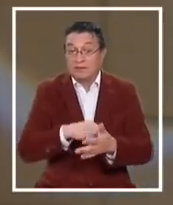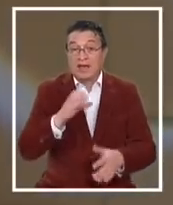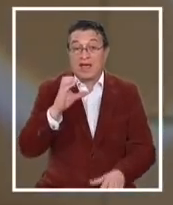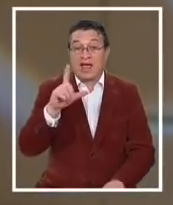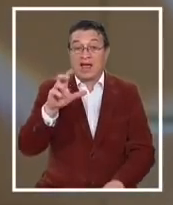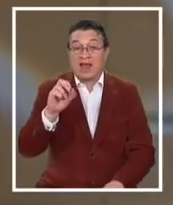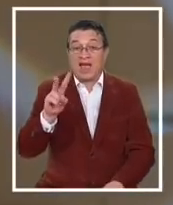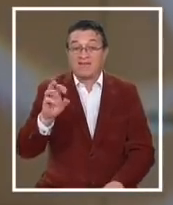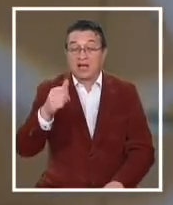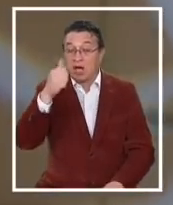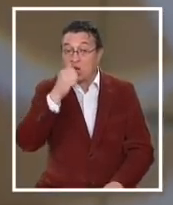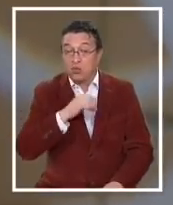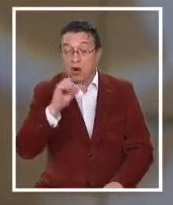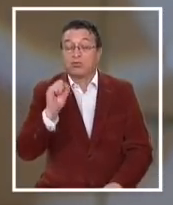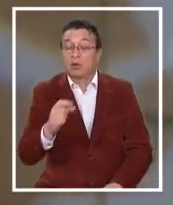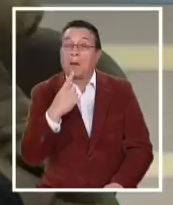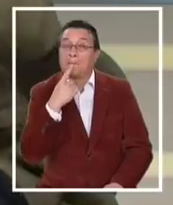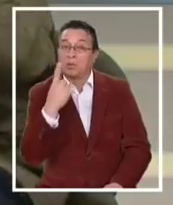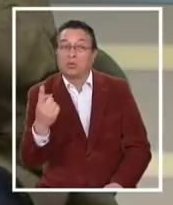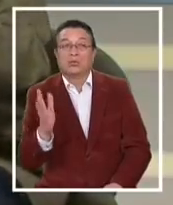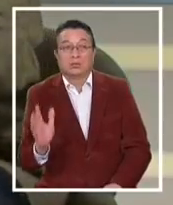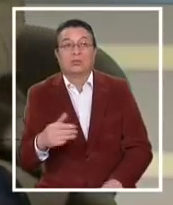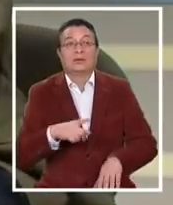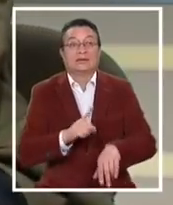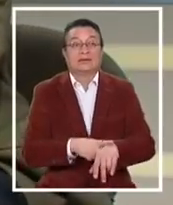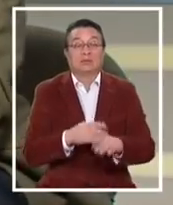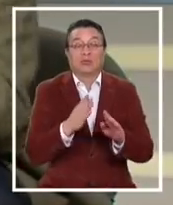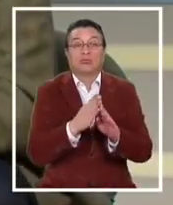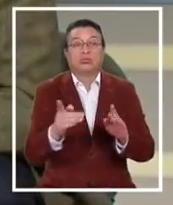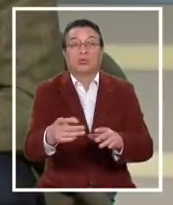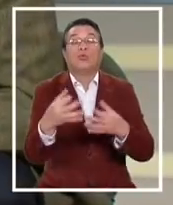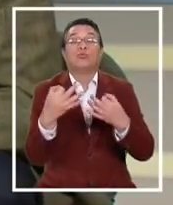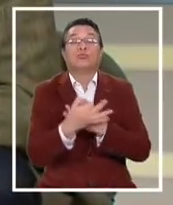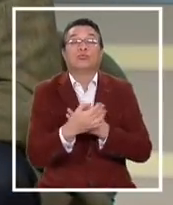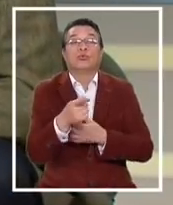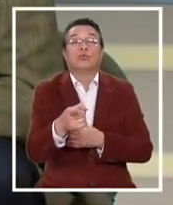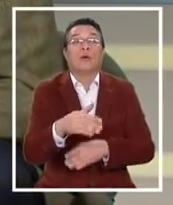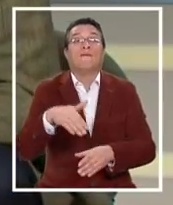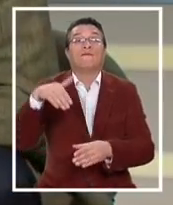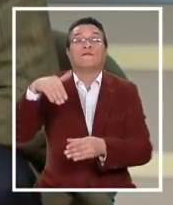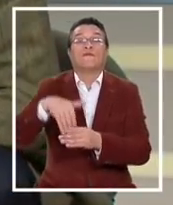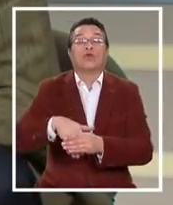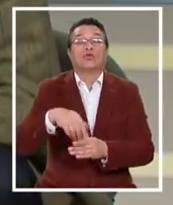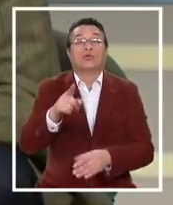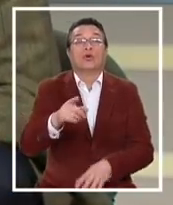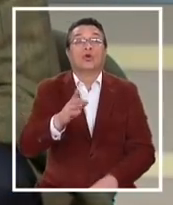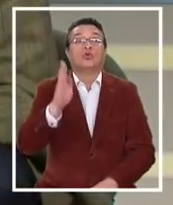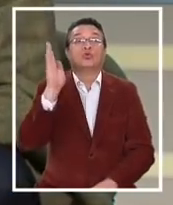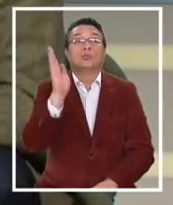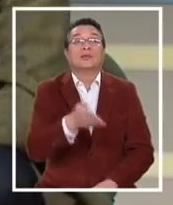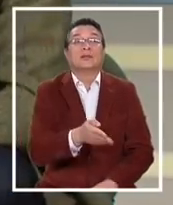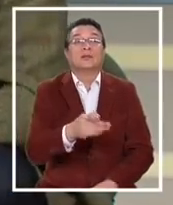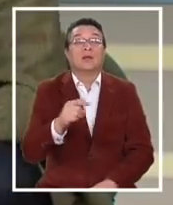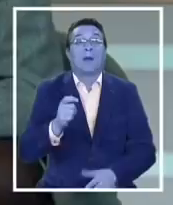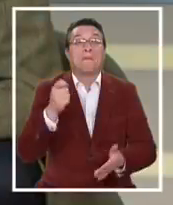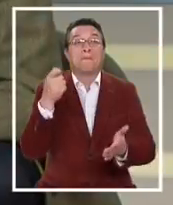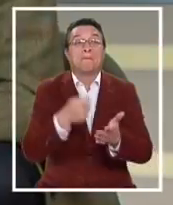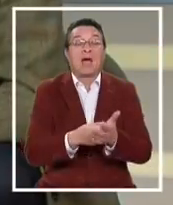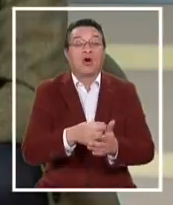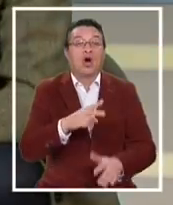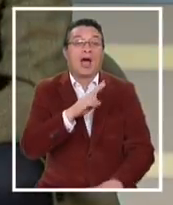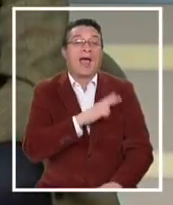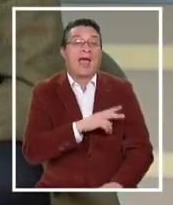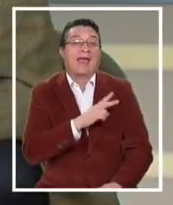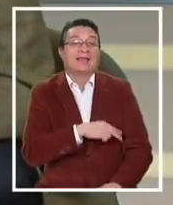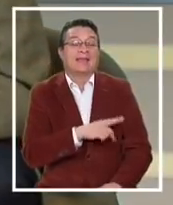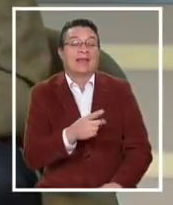única, que ha sido lo difícil hasta el momento. Sé que estamos pasado el tiempo, pero ¿me puede explicar su voto respecto de suspender el pago de intereses